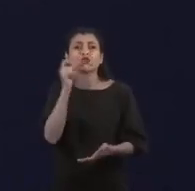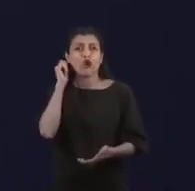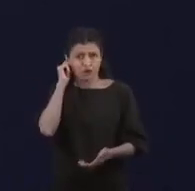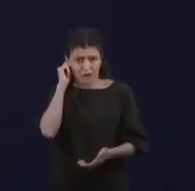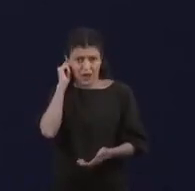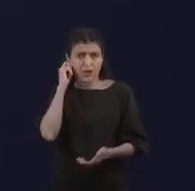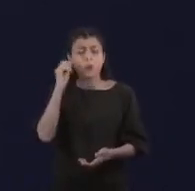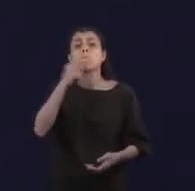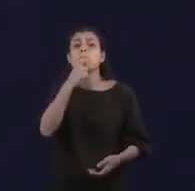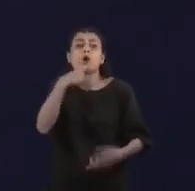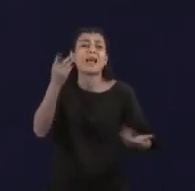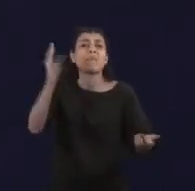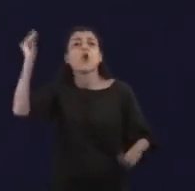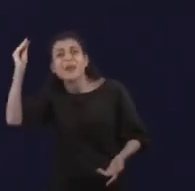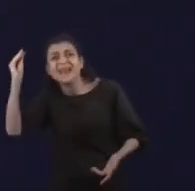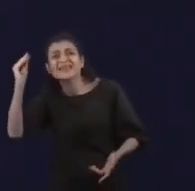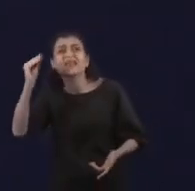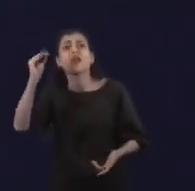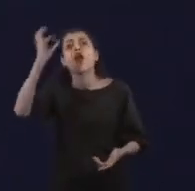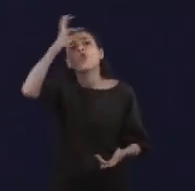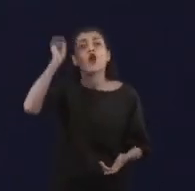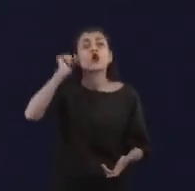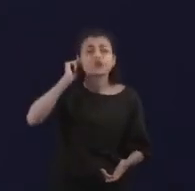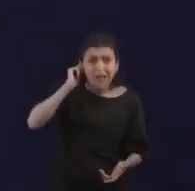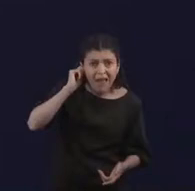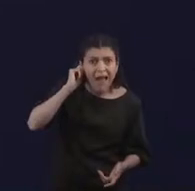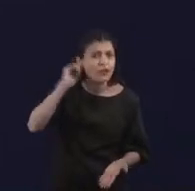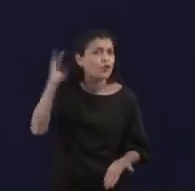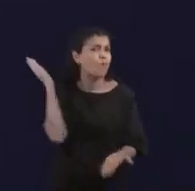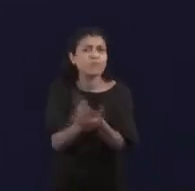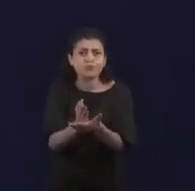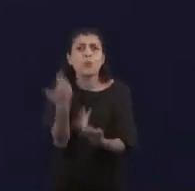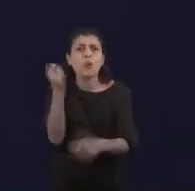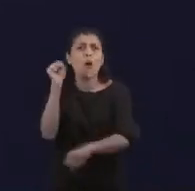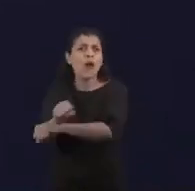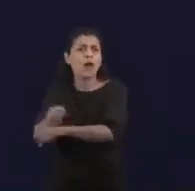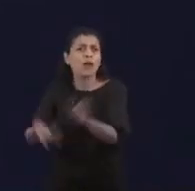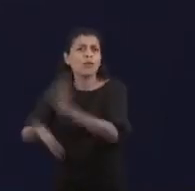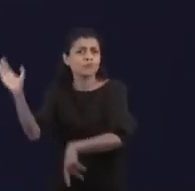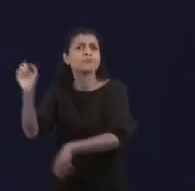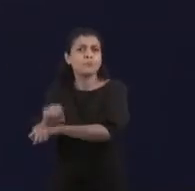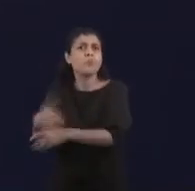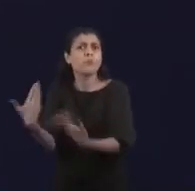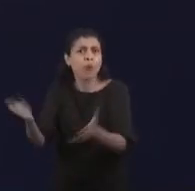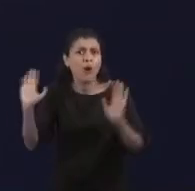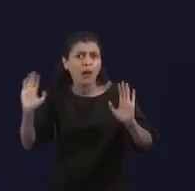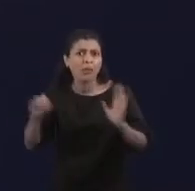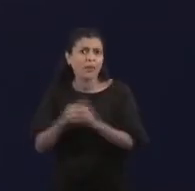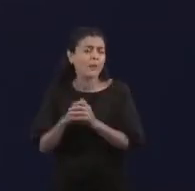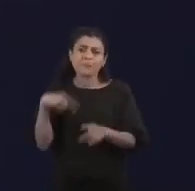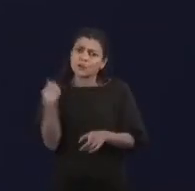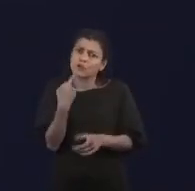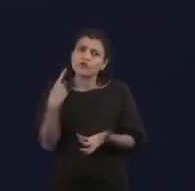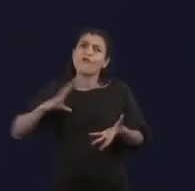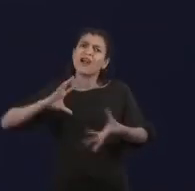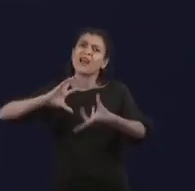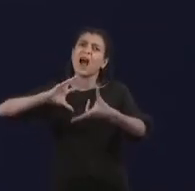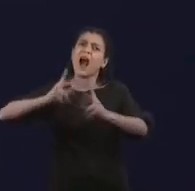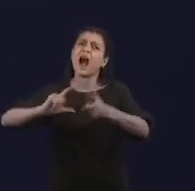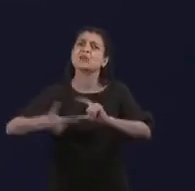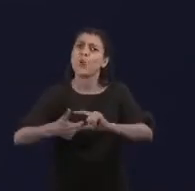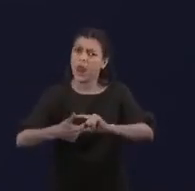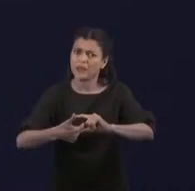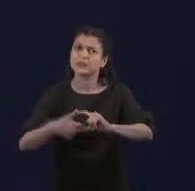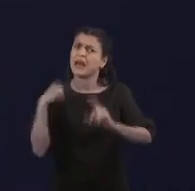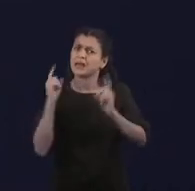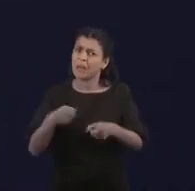es, seguir adaptándonos a los tiempos que corren. De esta manera, por